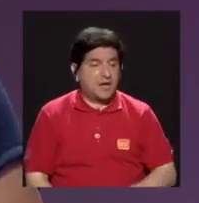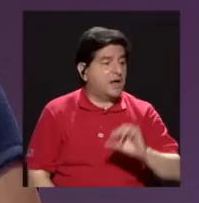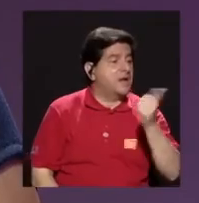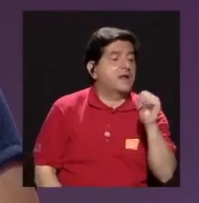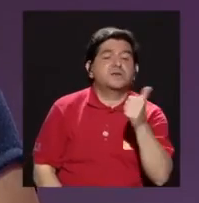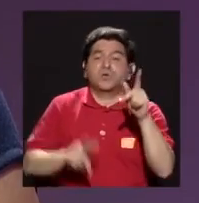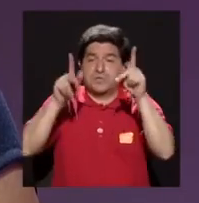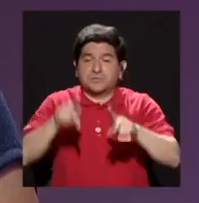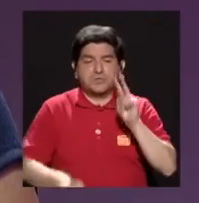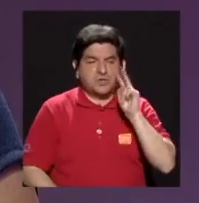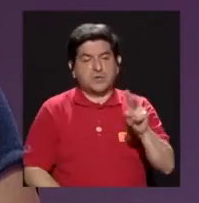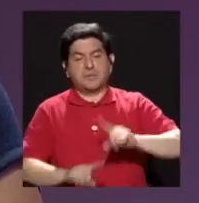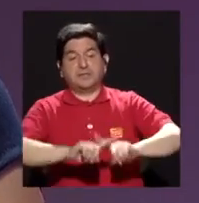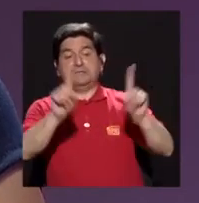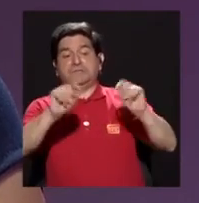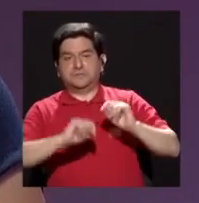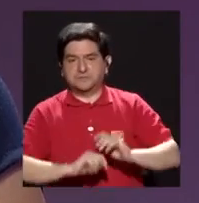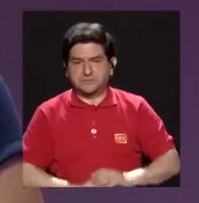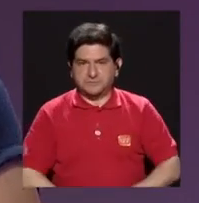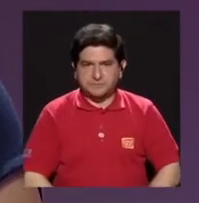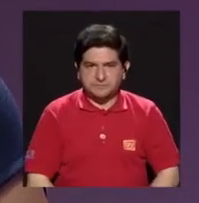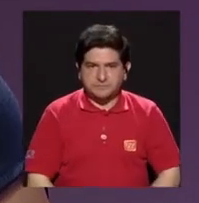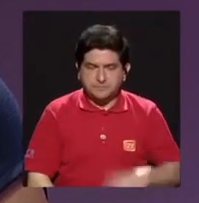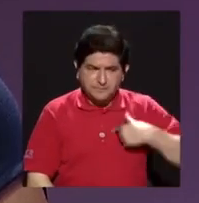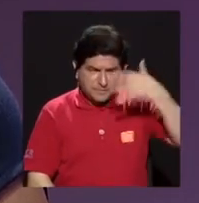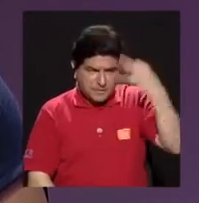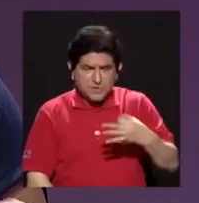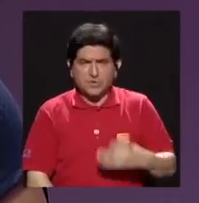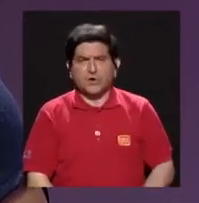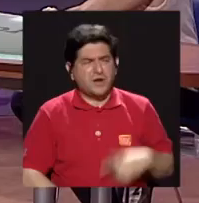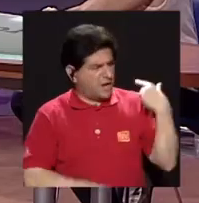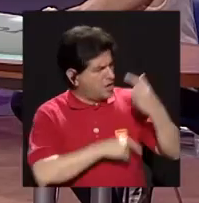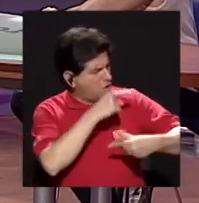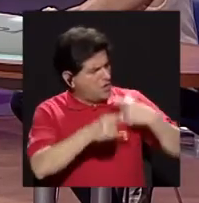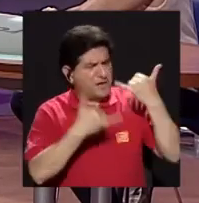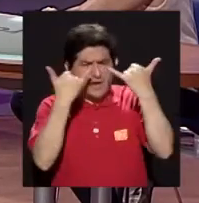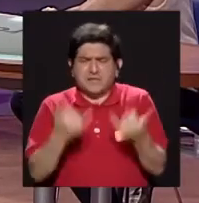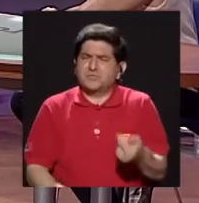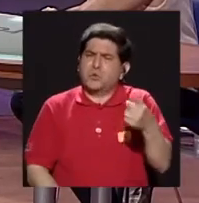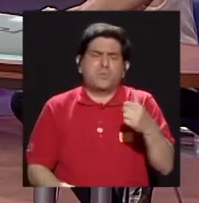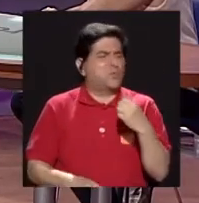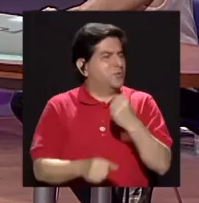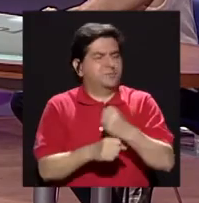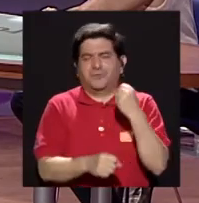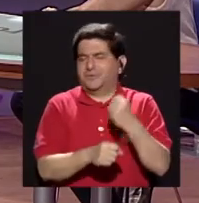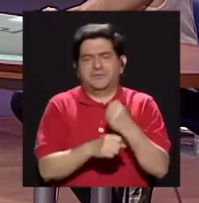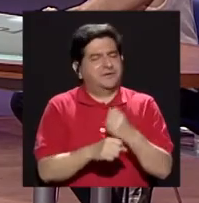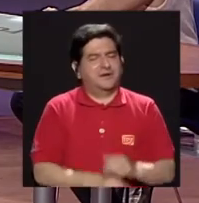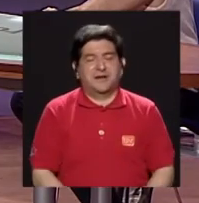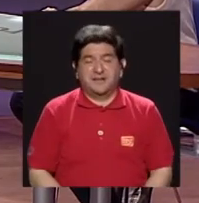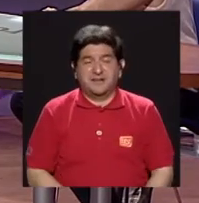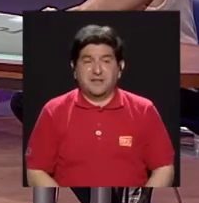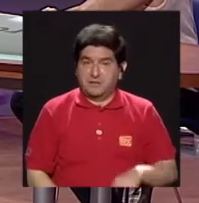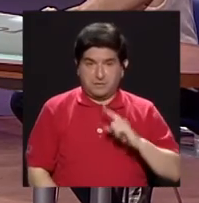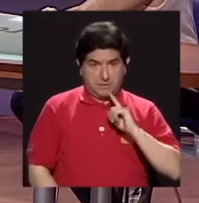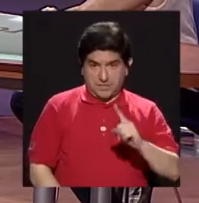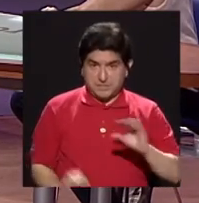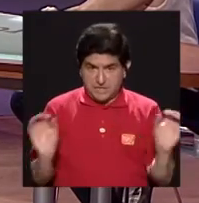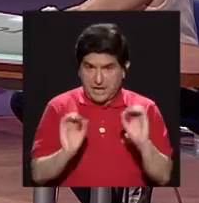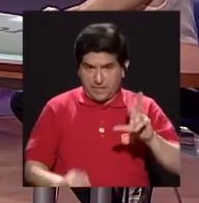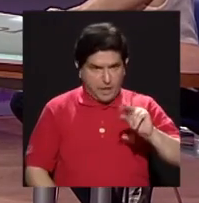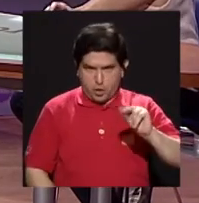las otras que vemos como diferentes. Y entonces creo que hay generaciones en las que ya es poco lo que se puede hacer, no digo que nada, se